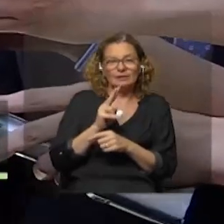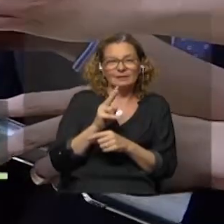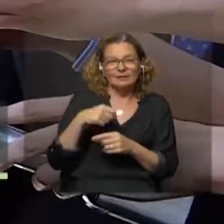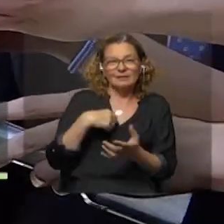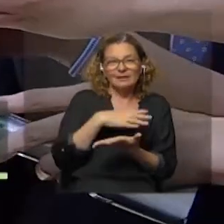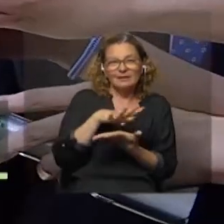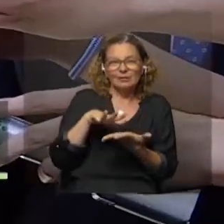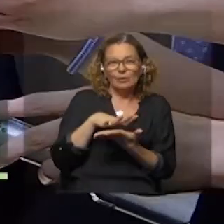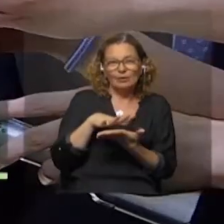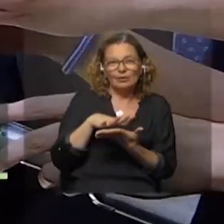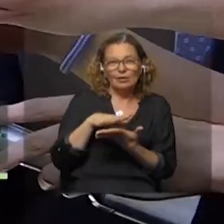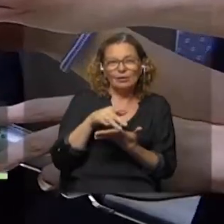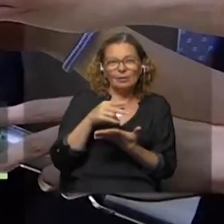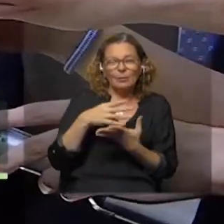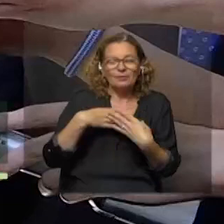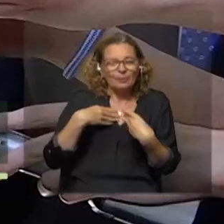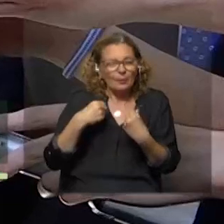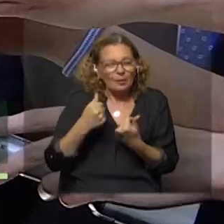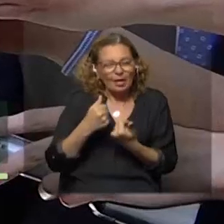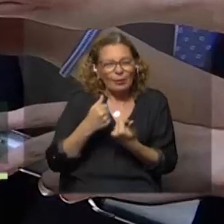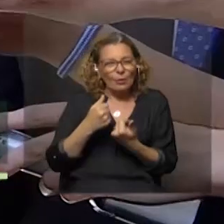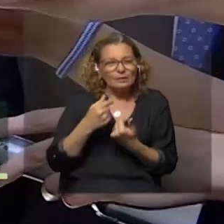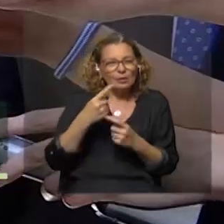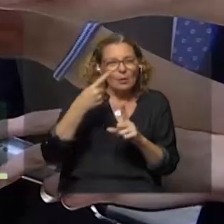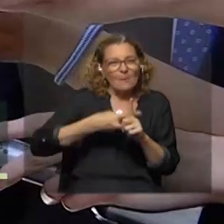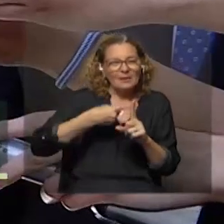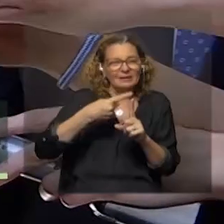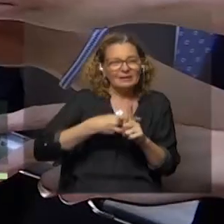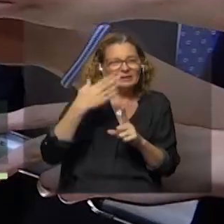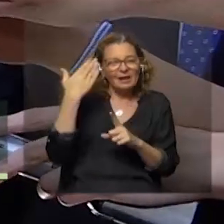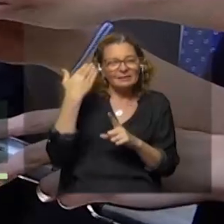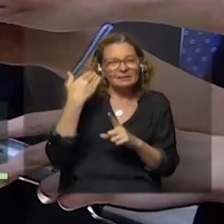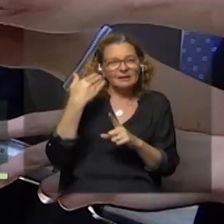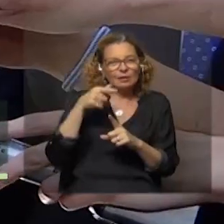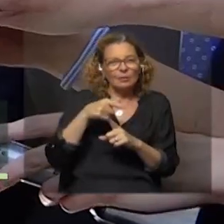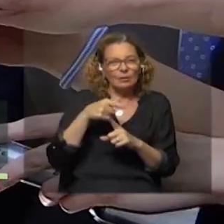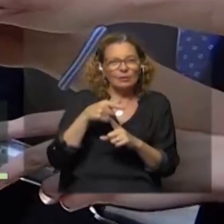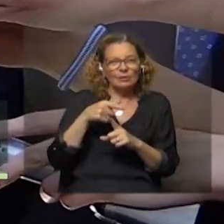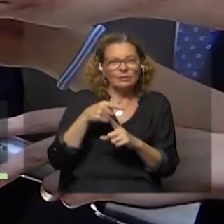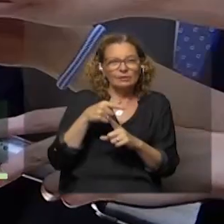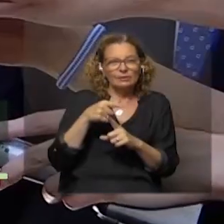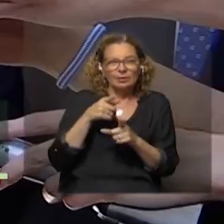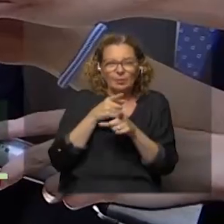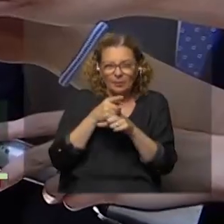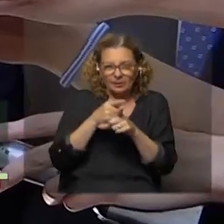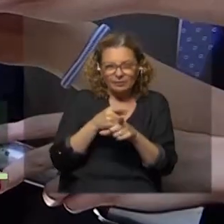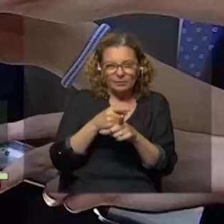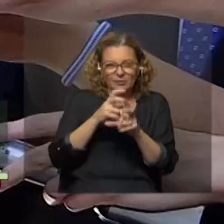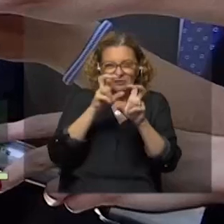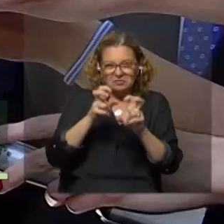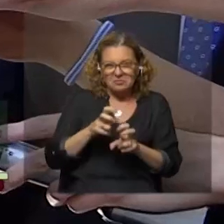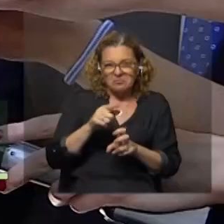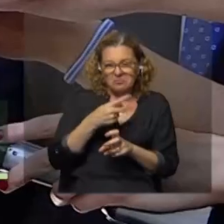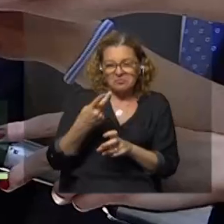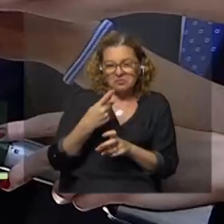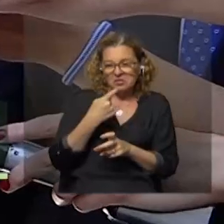circunstancia nosotros habíamos tenido alguna percepción en los meses anteriores con relación algún tipo de persecución o espionaje dijimos que